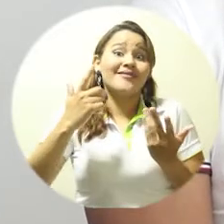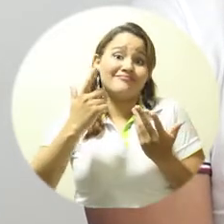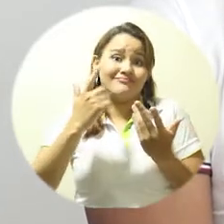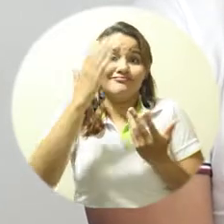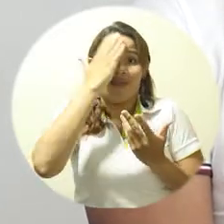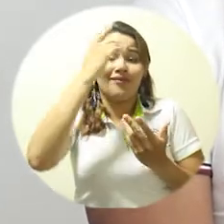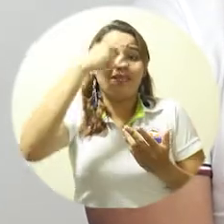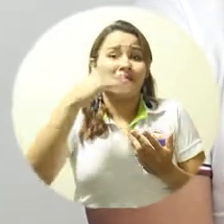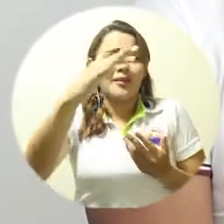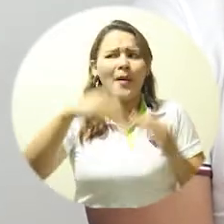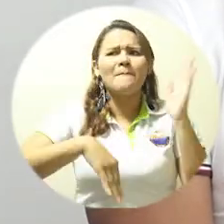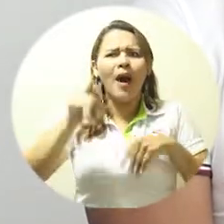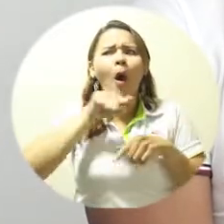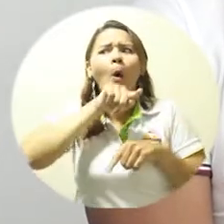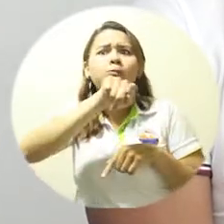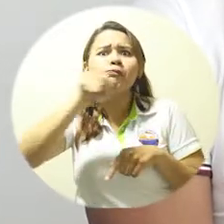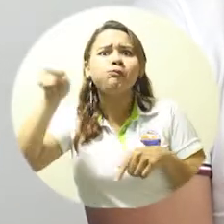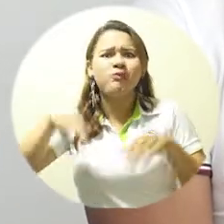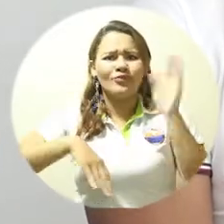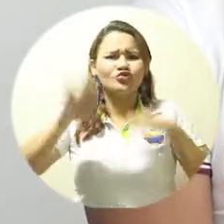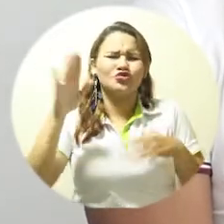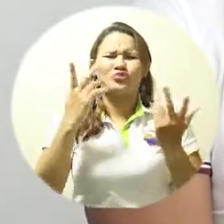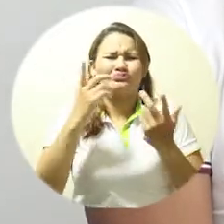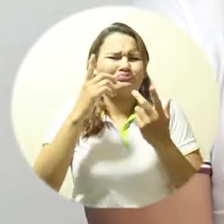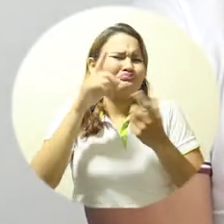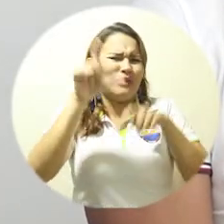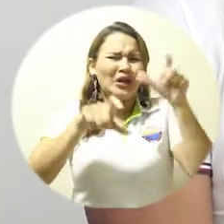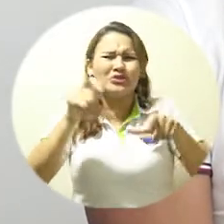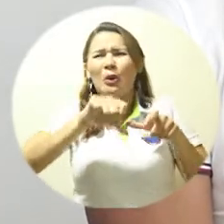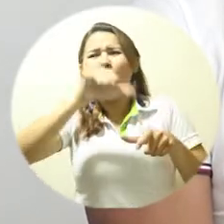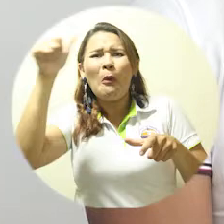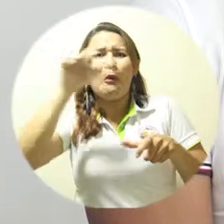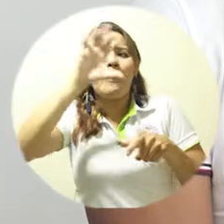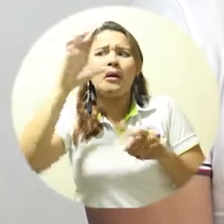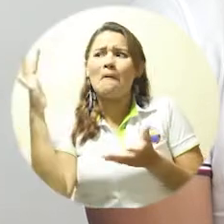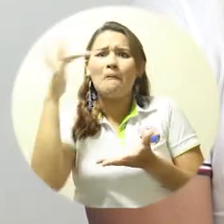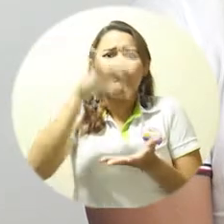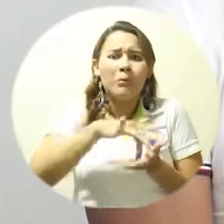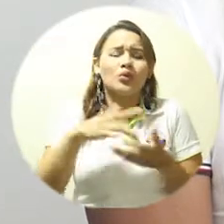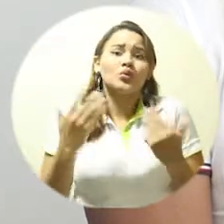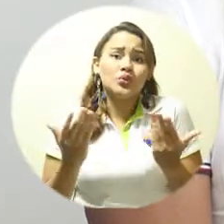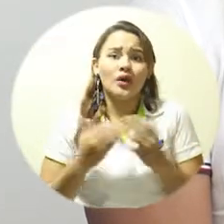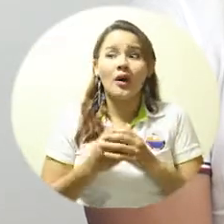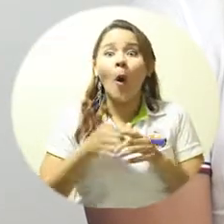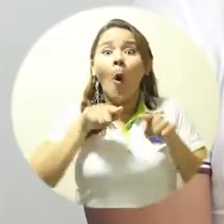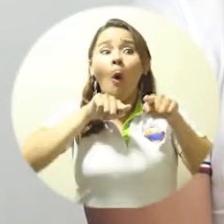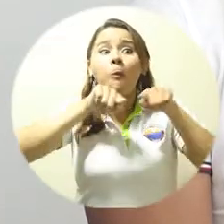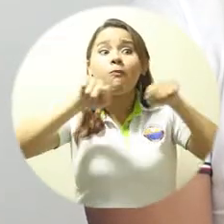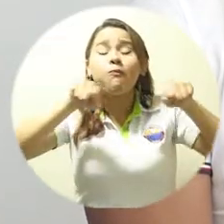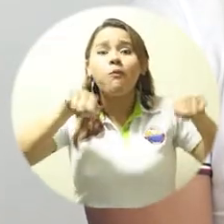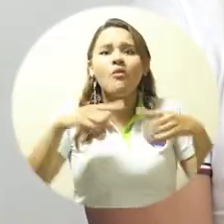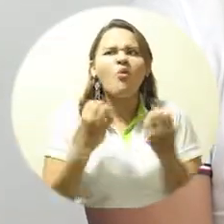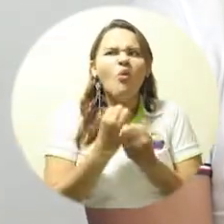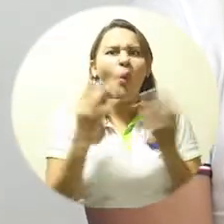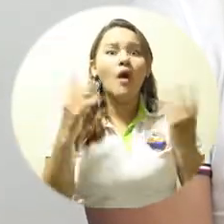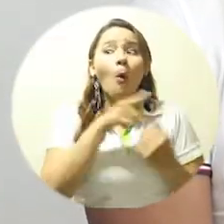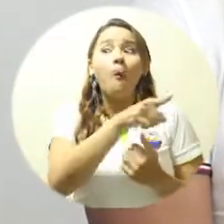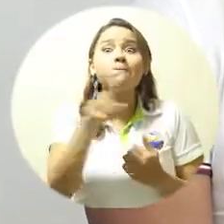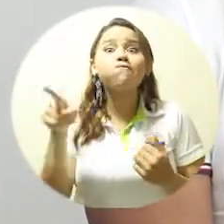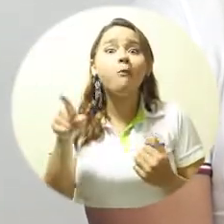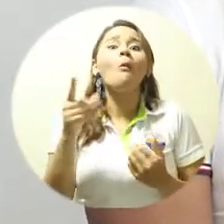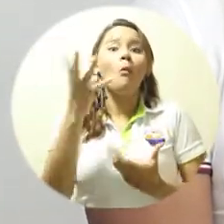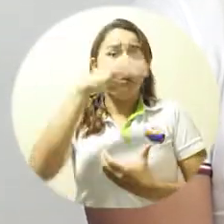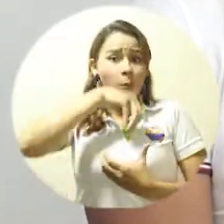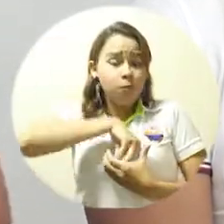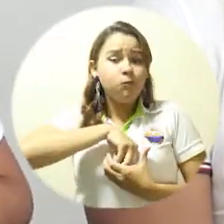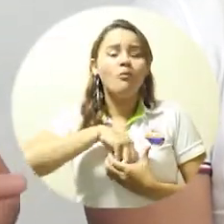y recuerden que el país apenas activó un protocolo hace una semana. Entonces no sabemos cuántos casos puedan estar, digamos, andando en todos